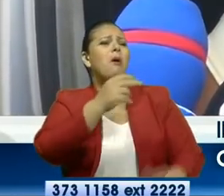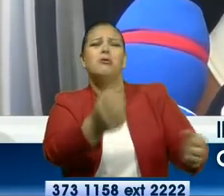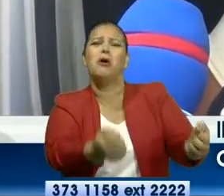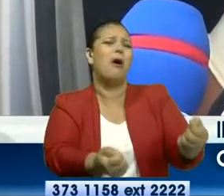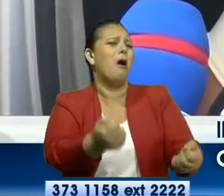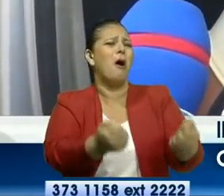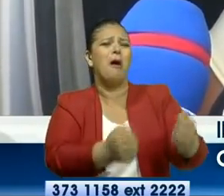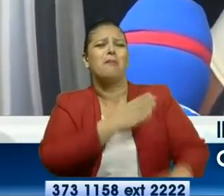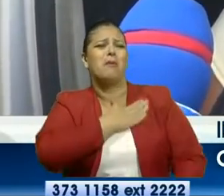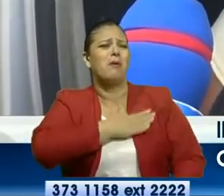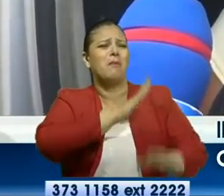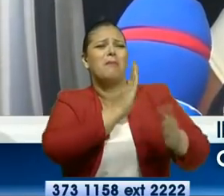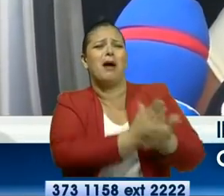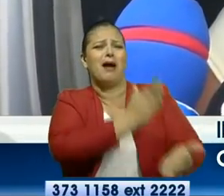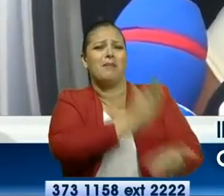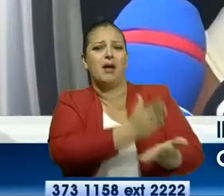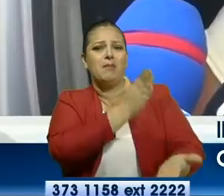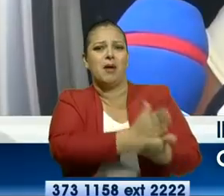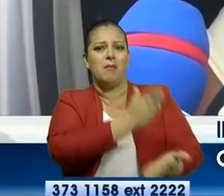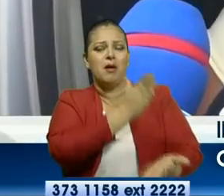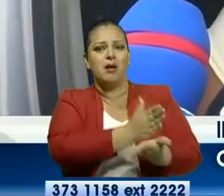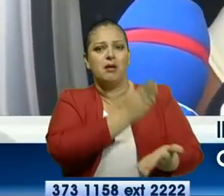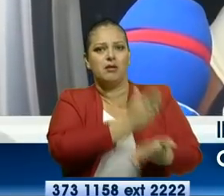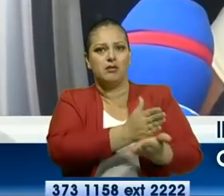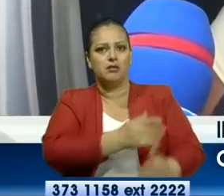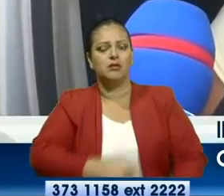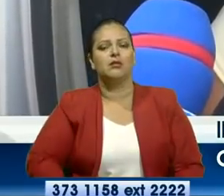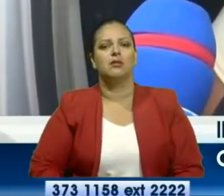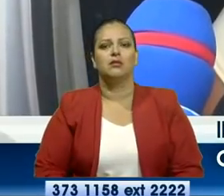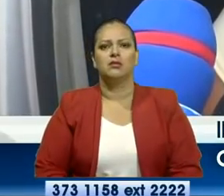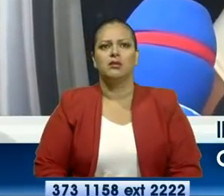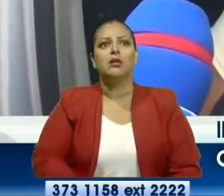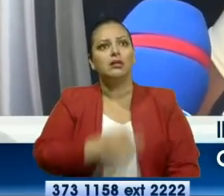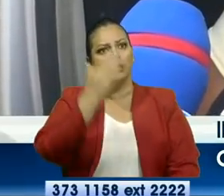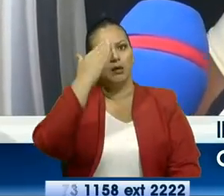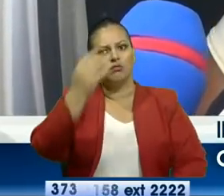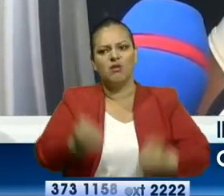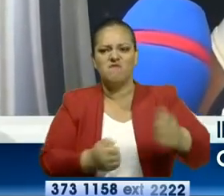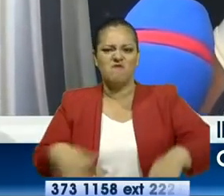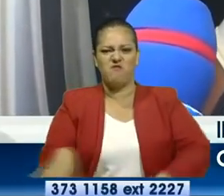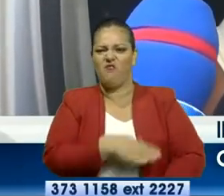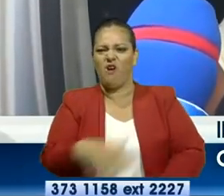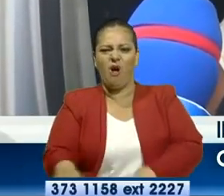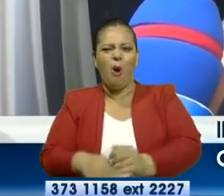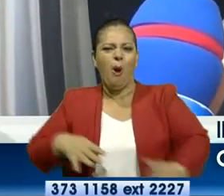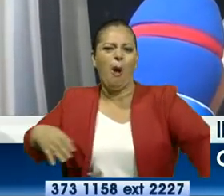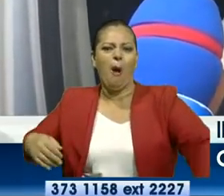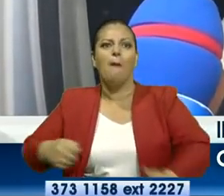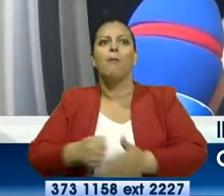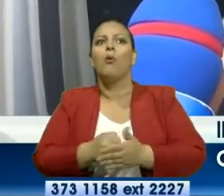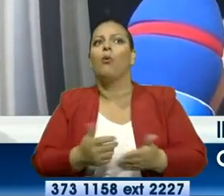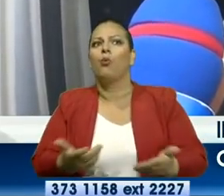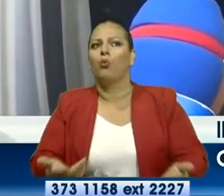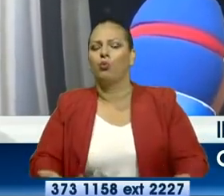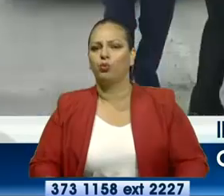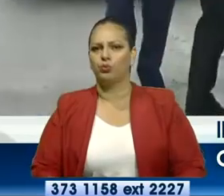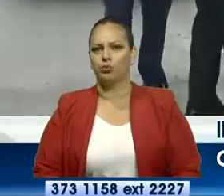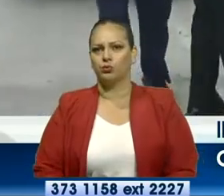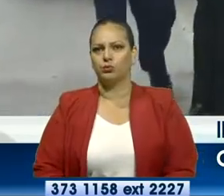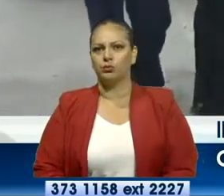ni su vida, ni la vida de tantas personas con tantos accidentes que hay ahorita en la vía por personas